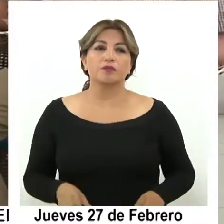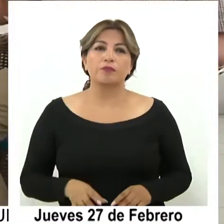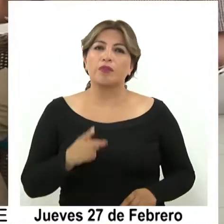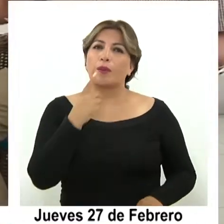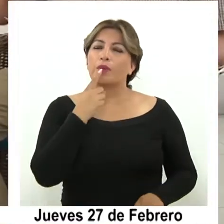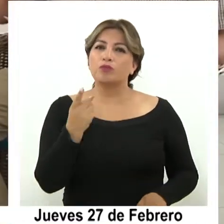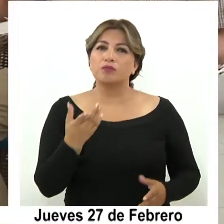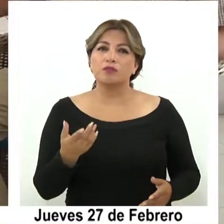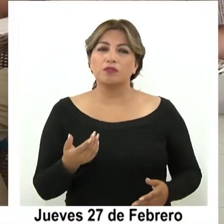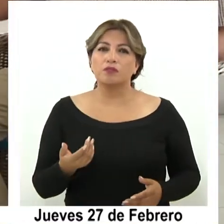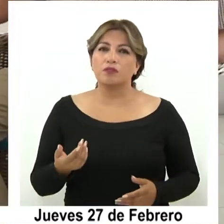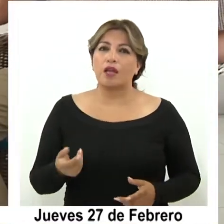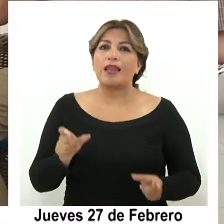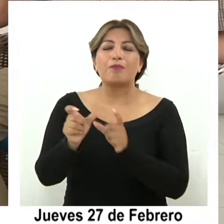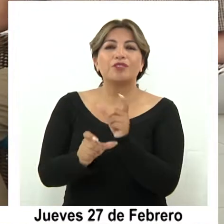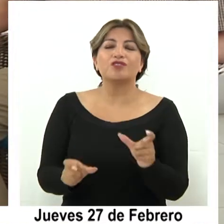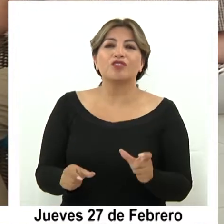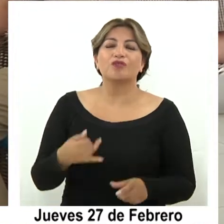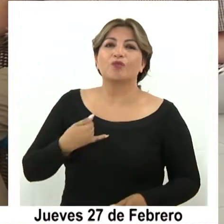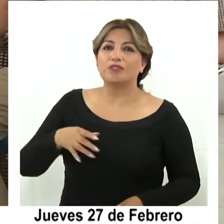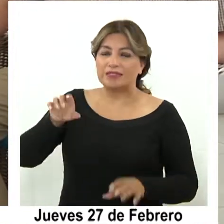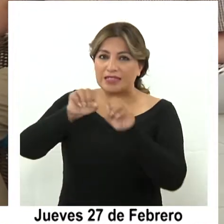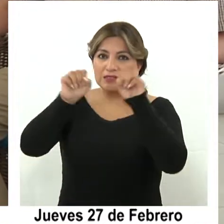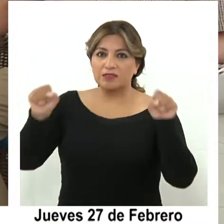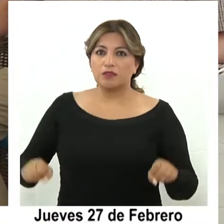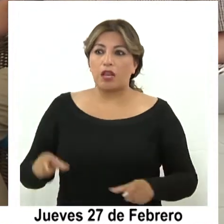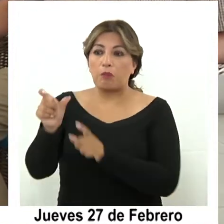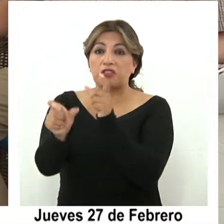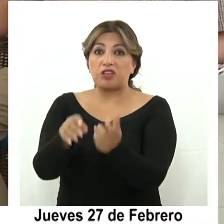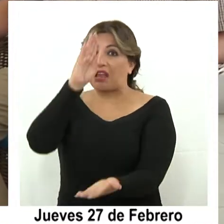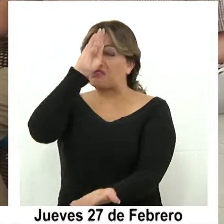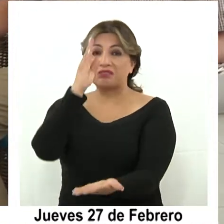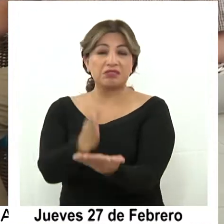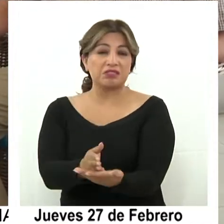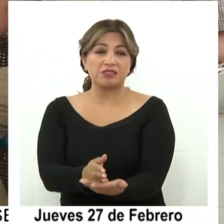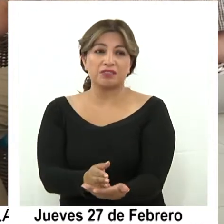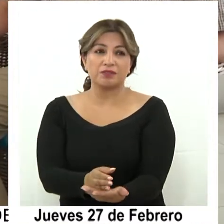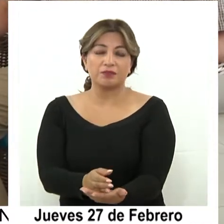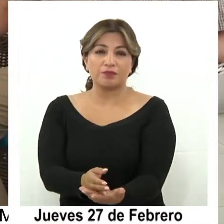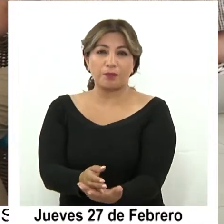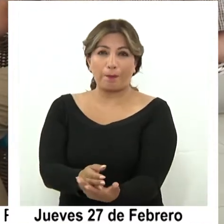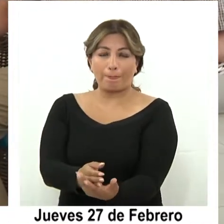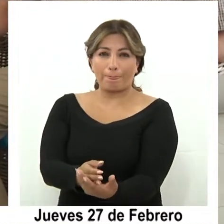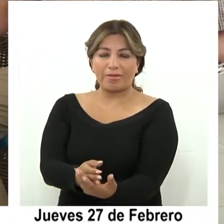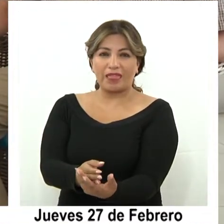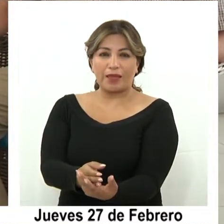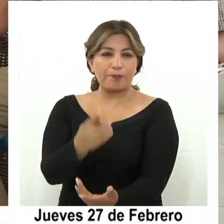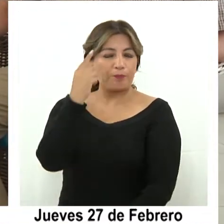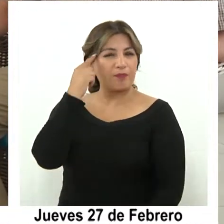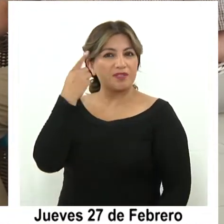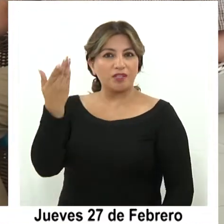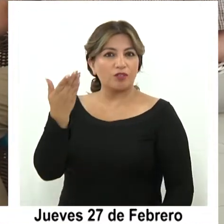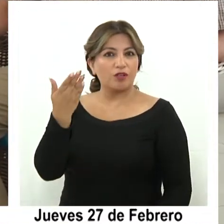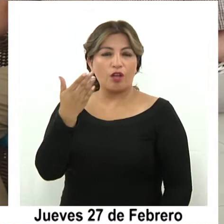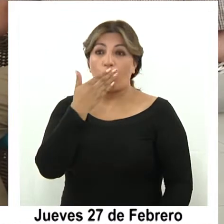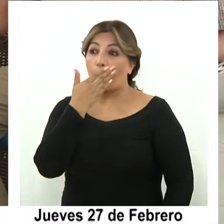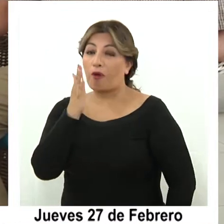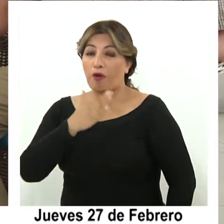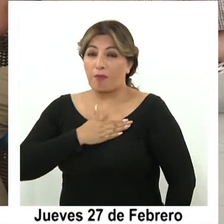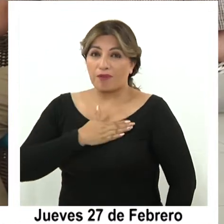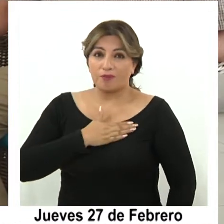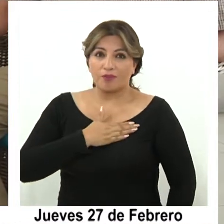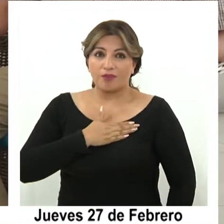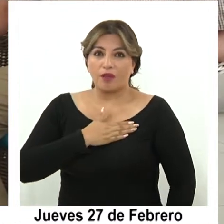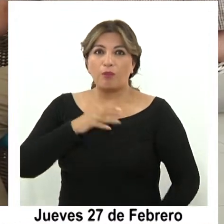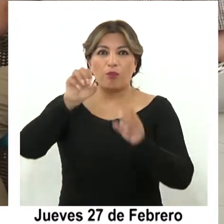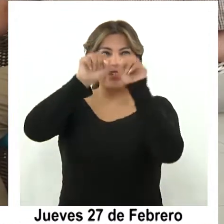personas gente toman... nunca lo ha atesorado, nunca lo ha valorado tampoco el sistema. Y las personas toman decisiones no necesariamente pensando en qué es lo que más le conviene,